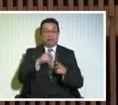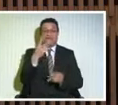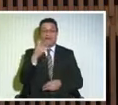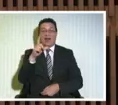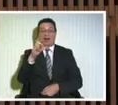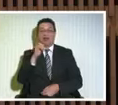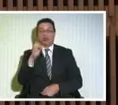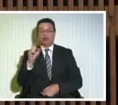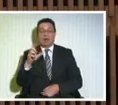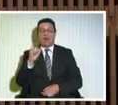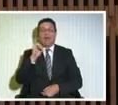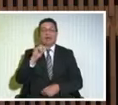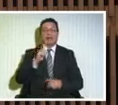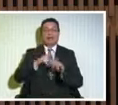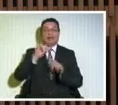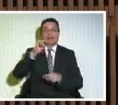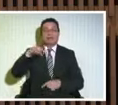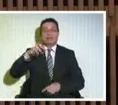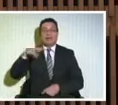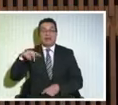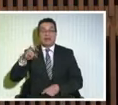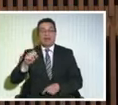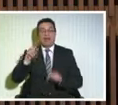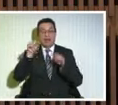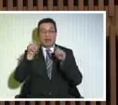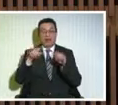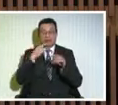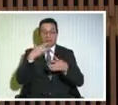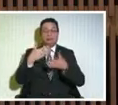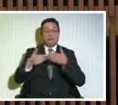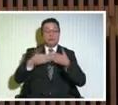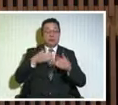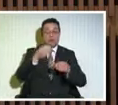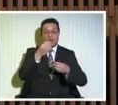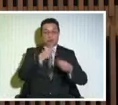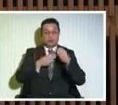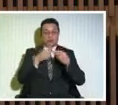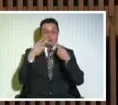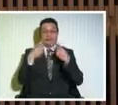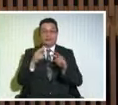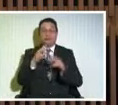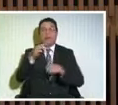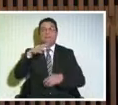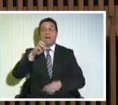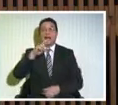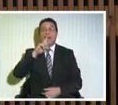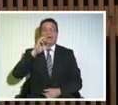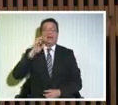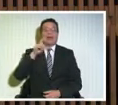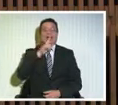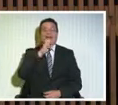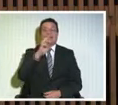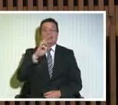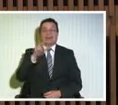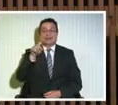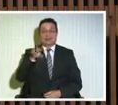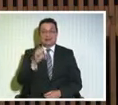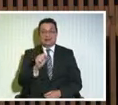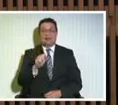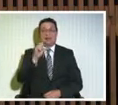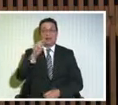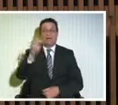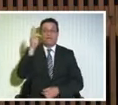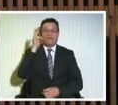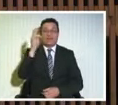Jimena Arbazábal, presidente de la Unión Nacional de Manipuladoras de Alimentos, María Teresa Béjar, a la